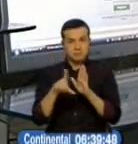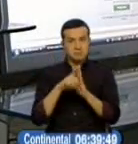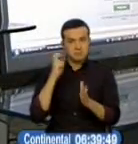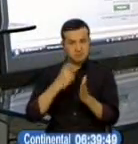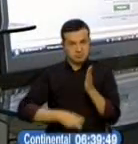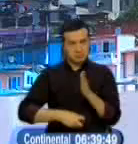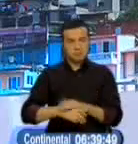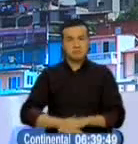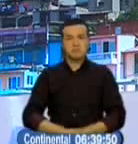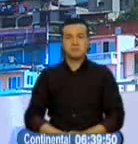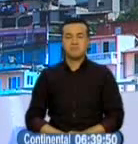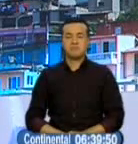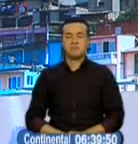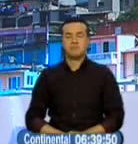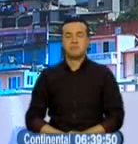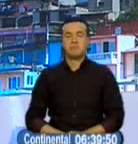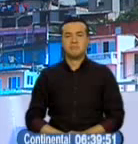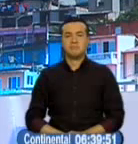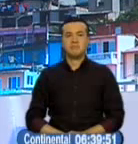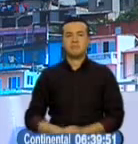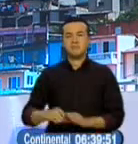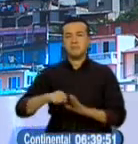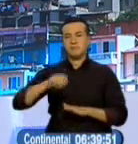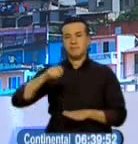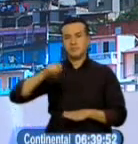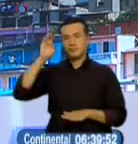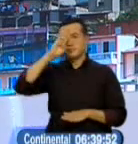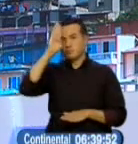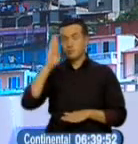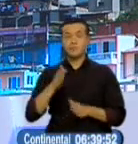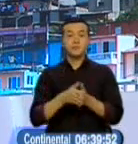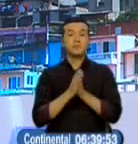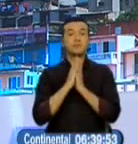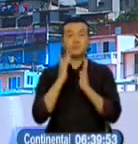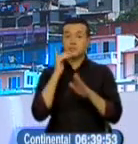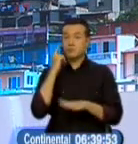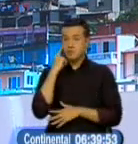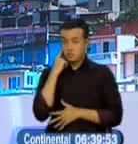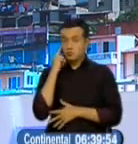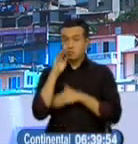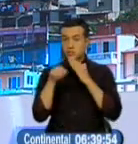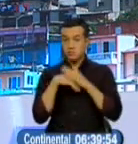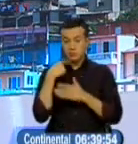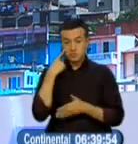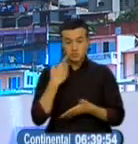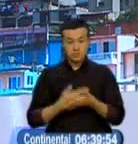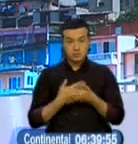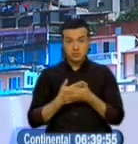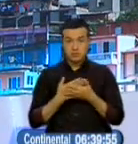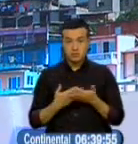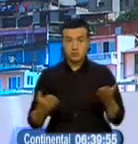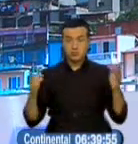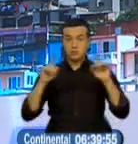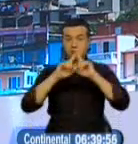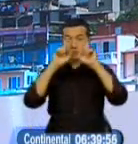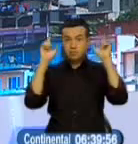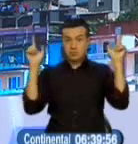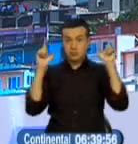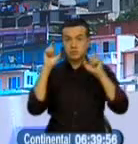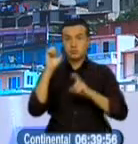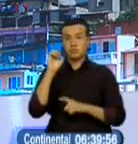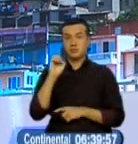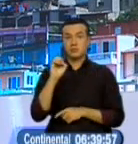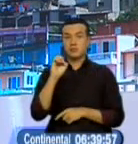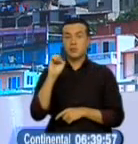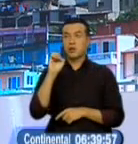TV. El procurador de Brasil, Rodrigo Llanos, solicitó mantener el sigilo de todas las pruebas en el caso Odebrecht. Esto incluiría a